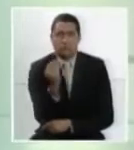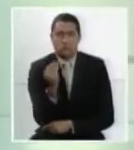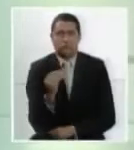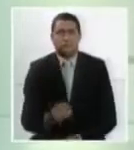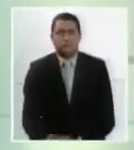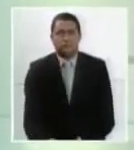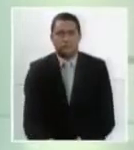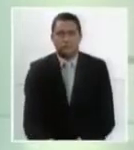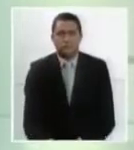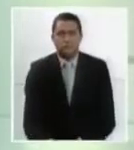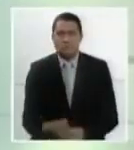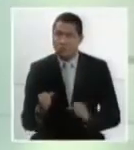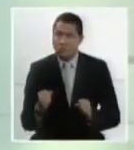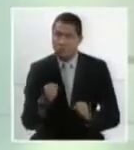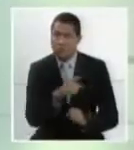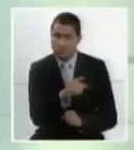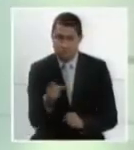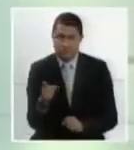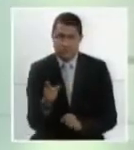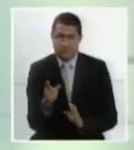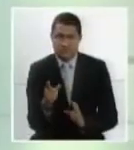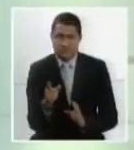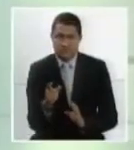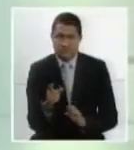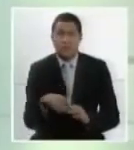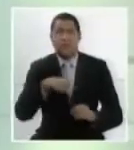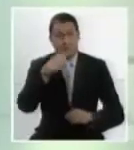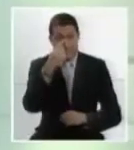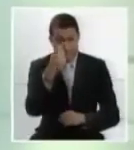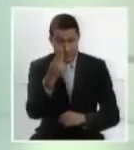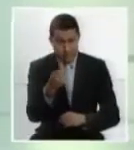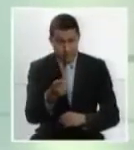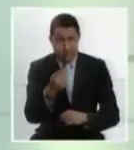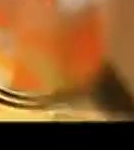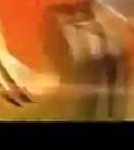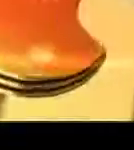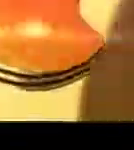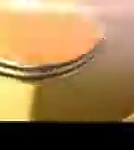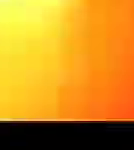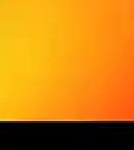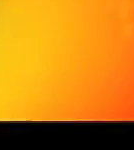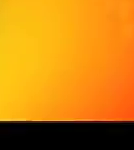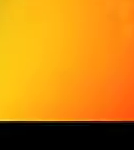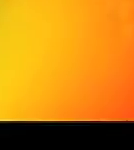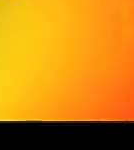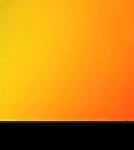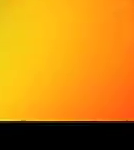negativa o crónica por estas alergias. Así que nosotros volvemos dentro de breves minutos.